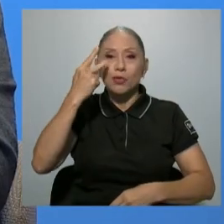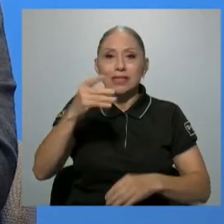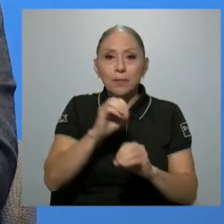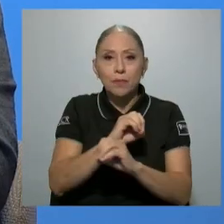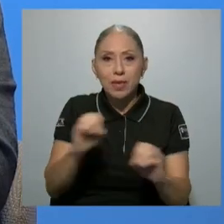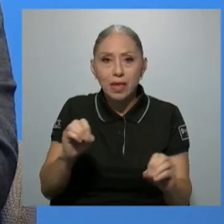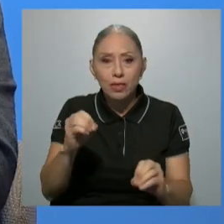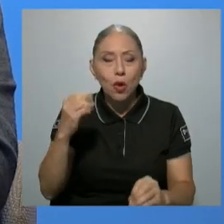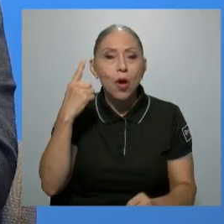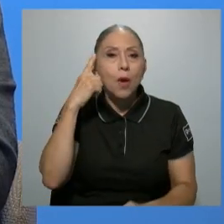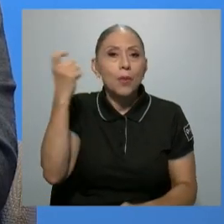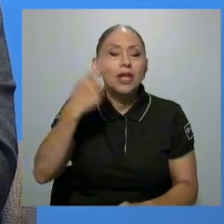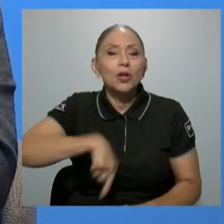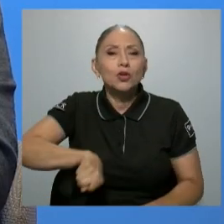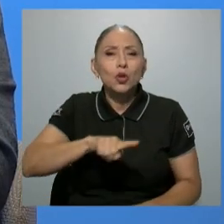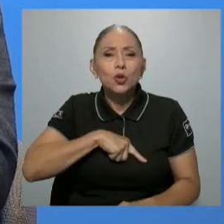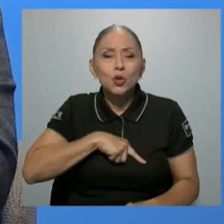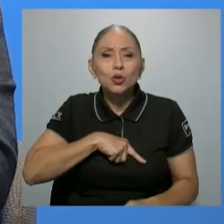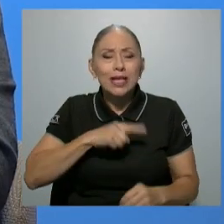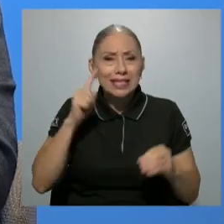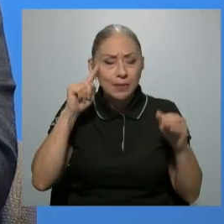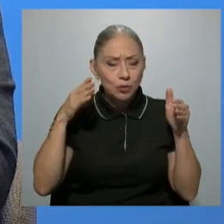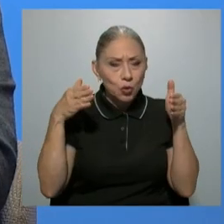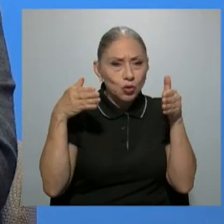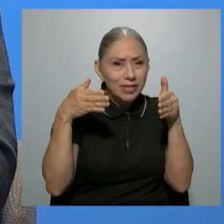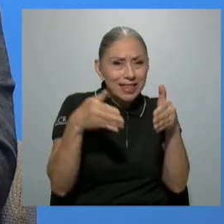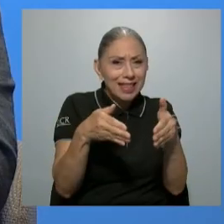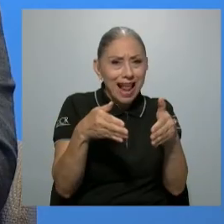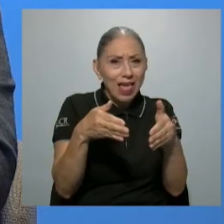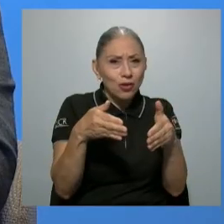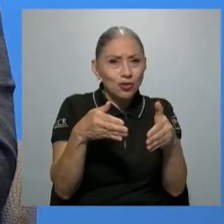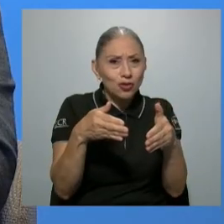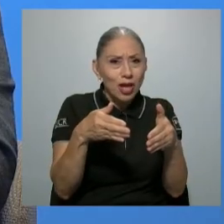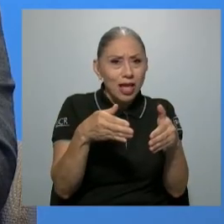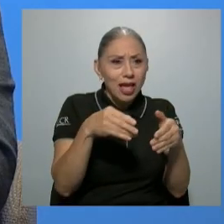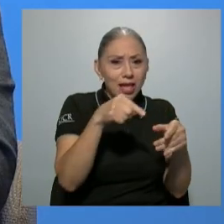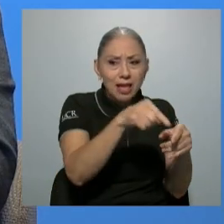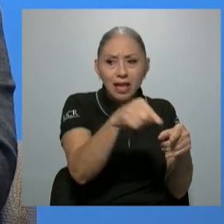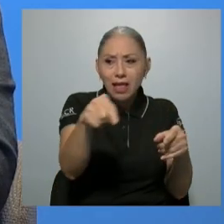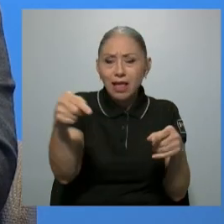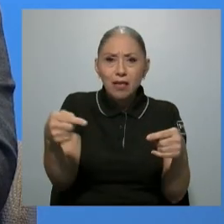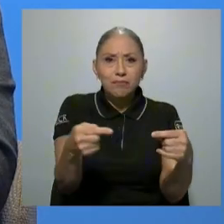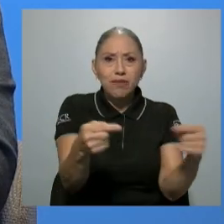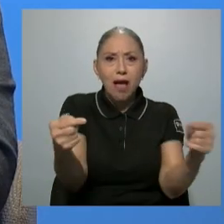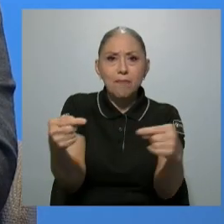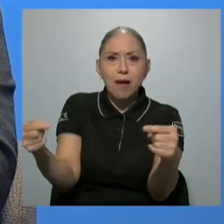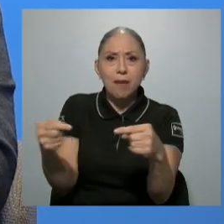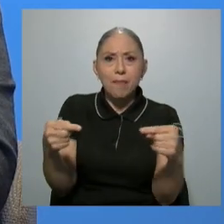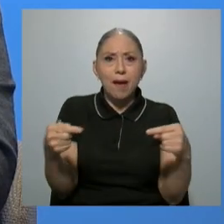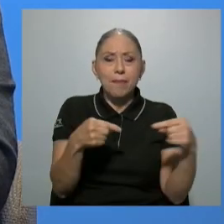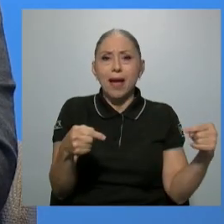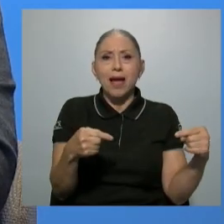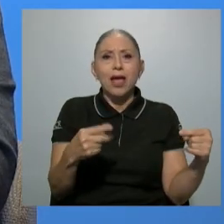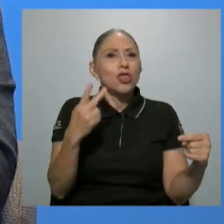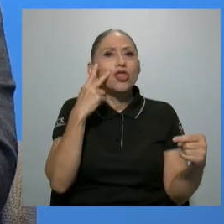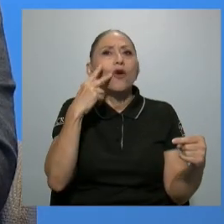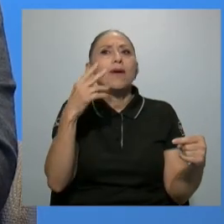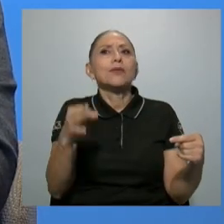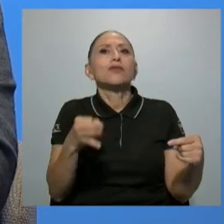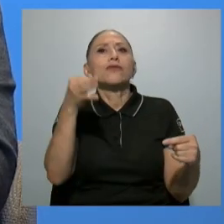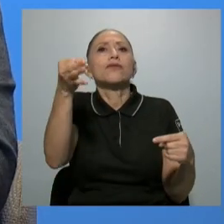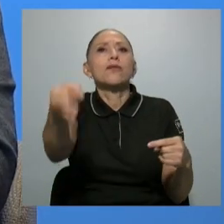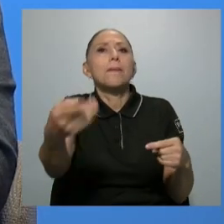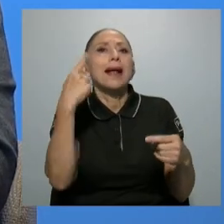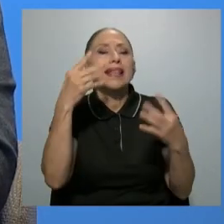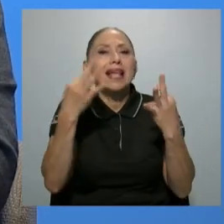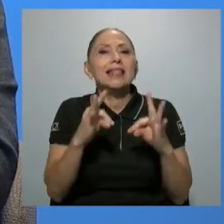muy concentrados en aniquilarnos mutuamente, digamos, en lugar de tratar de resolver problemas que son comunes.